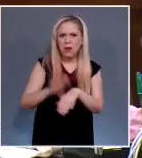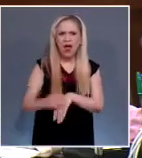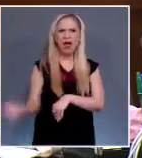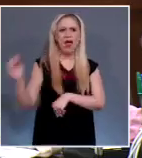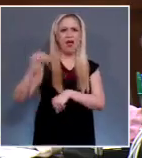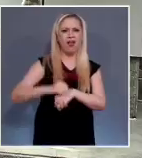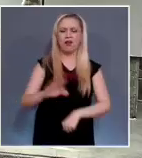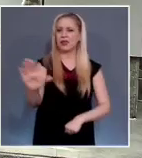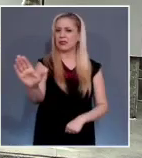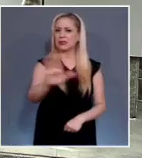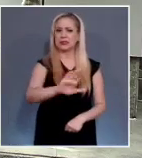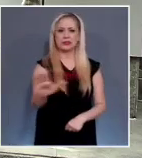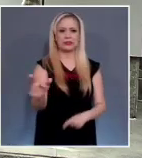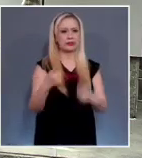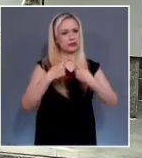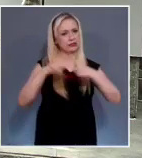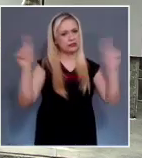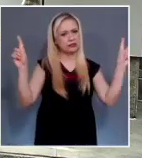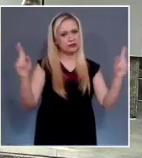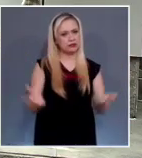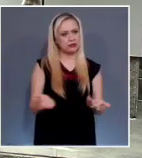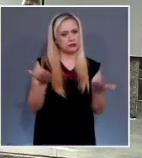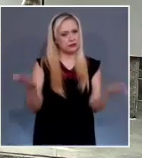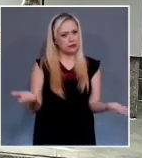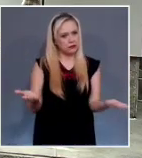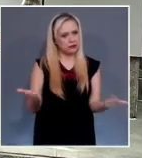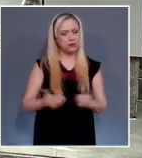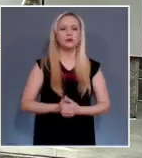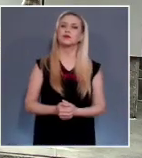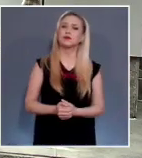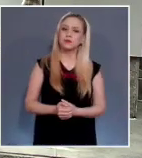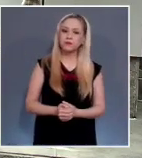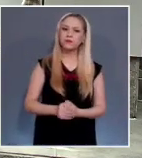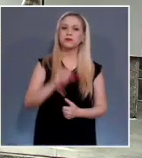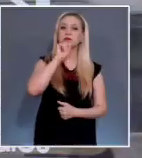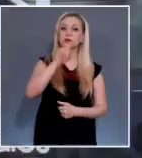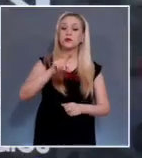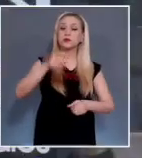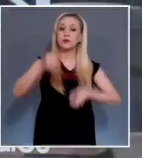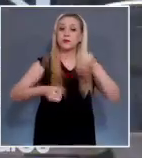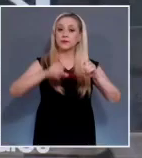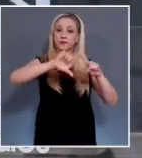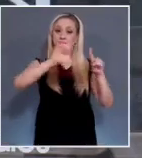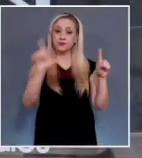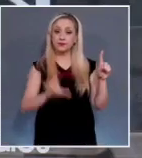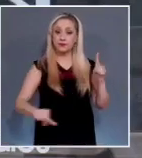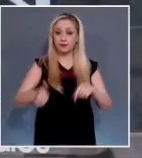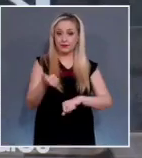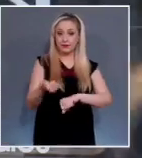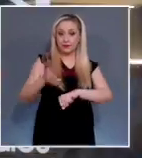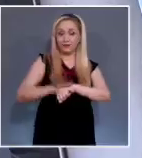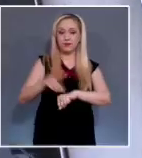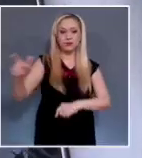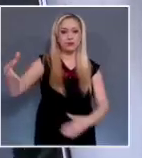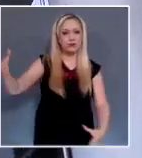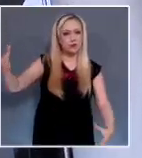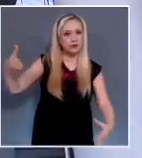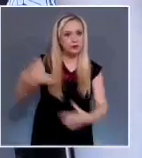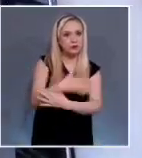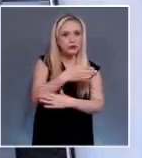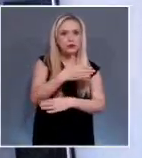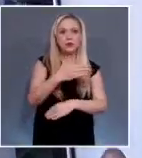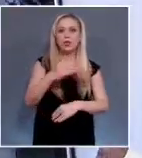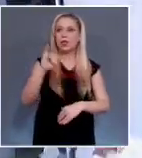supuesto distinto. También determinó que el Tribunal Federal de Justicia Administrativa invadió la independencia del INAI al